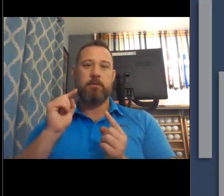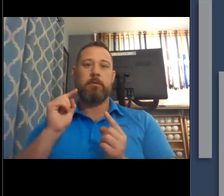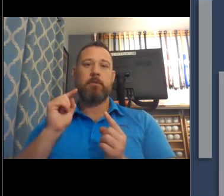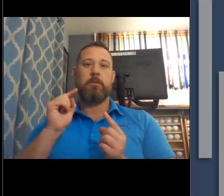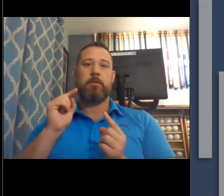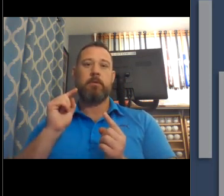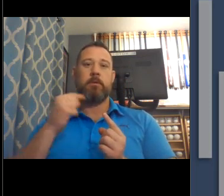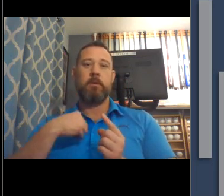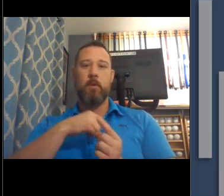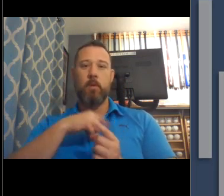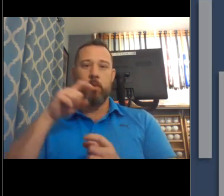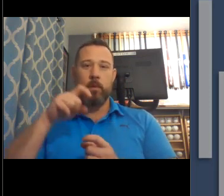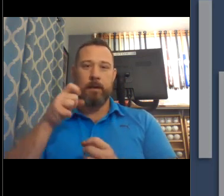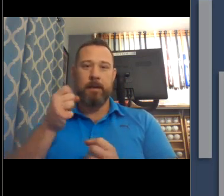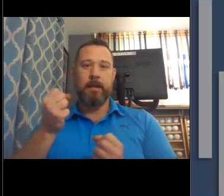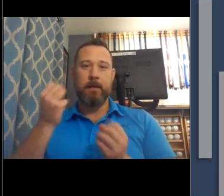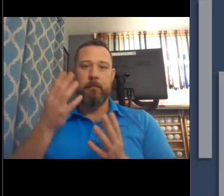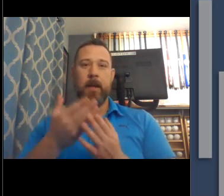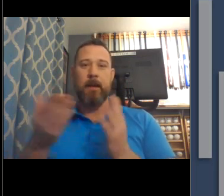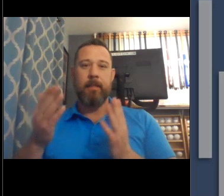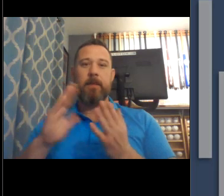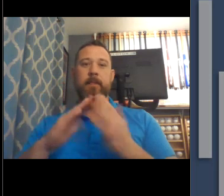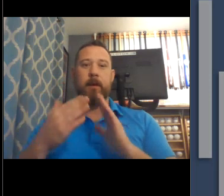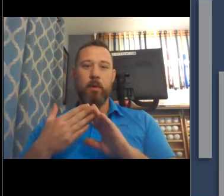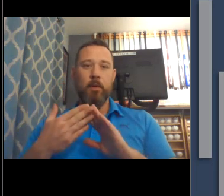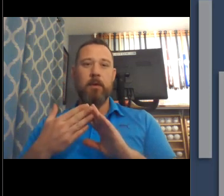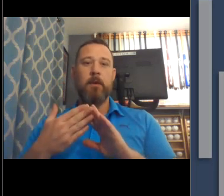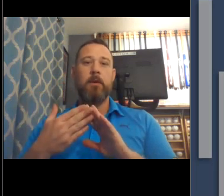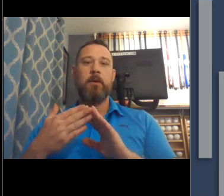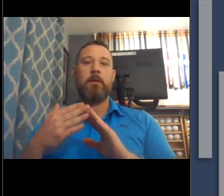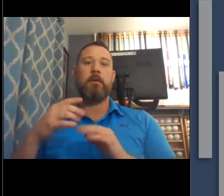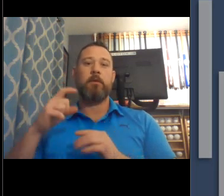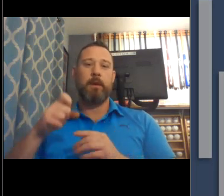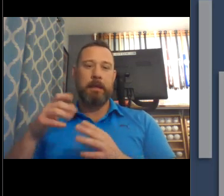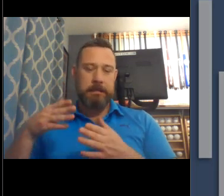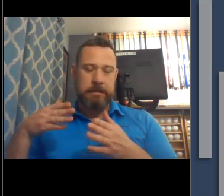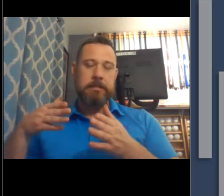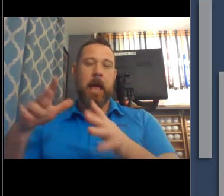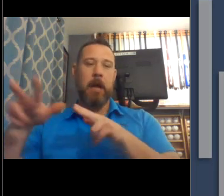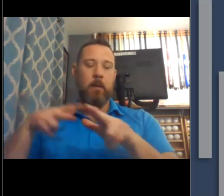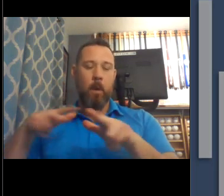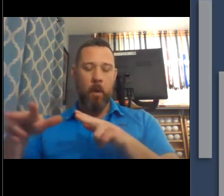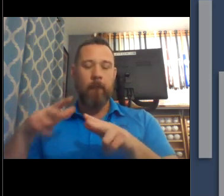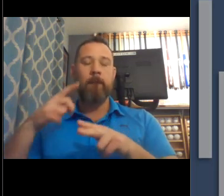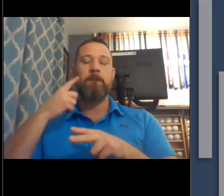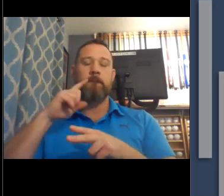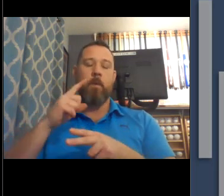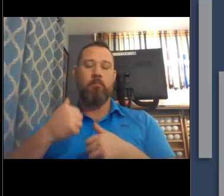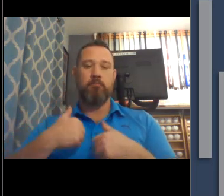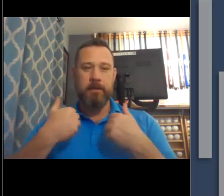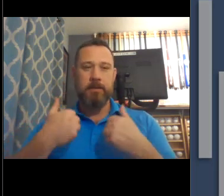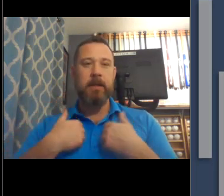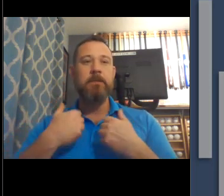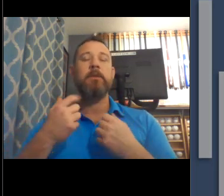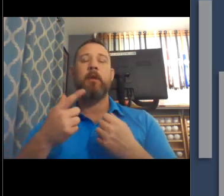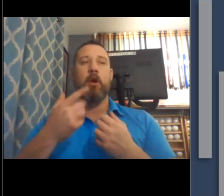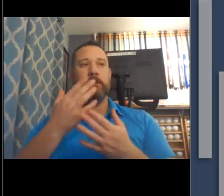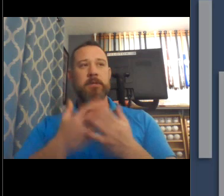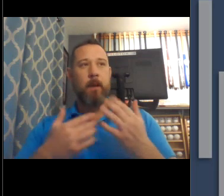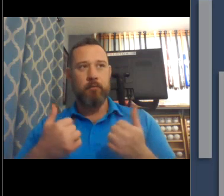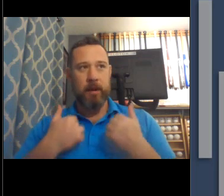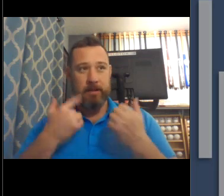we need many things in the community. We need sidewalks, especially for residents. Like there are some residents here